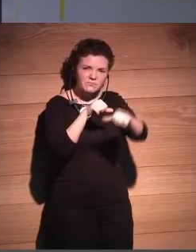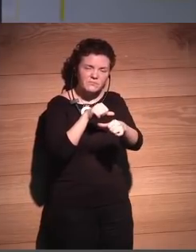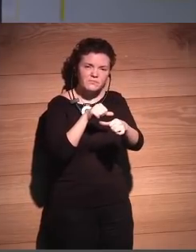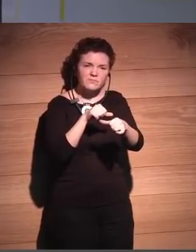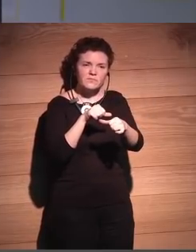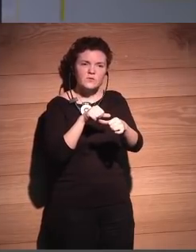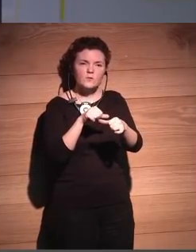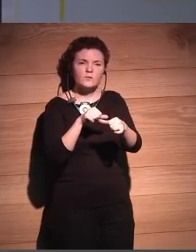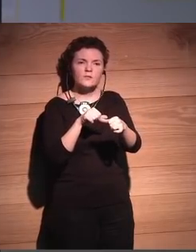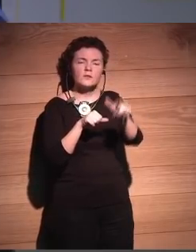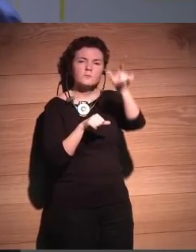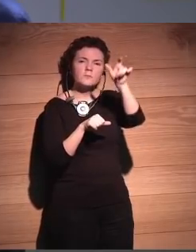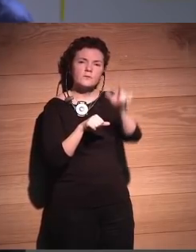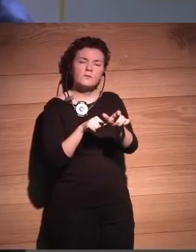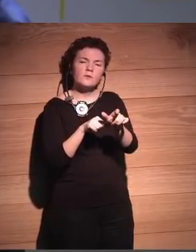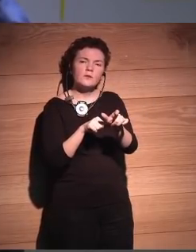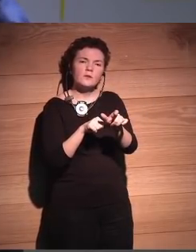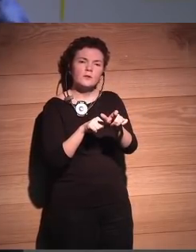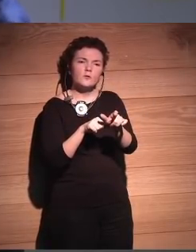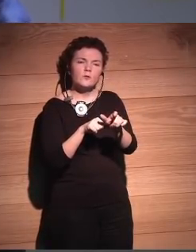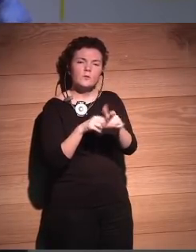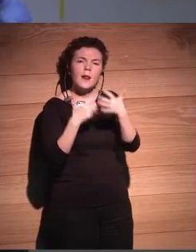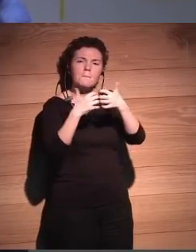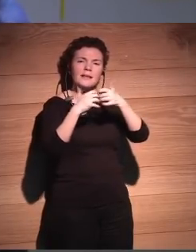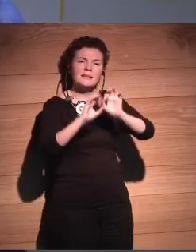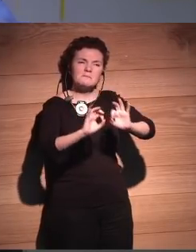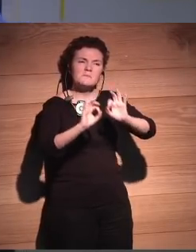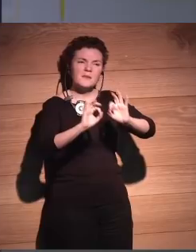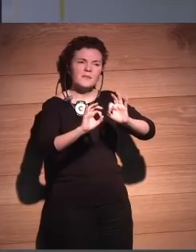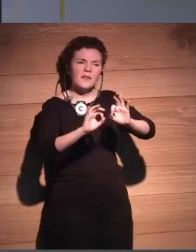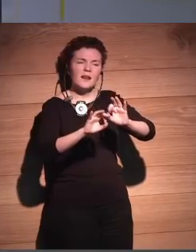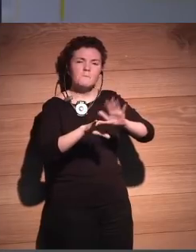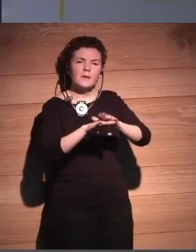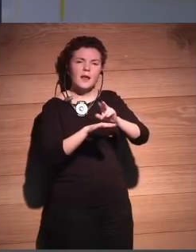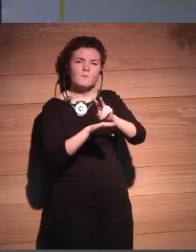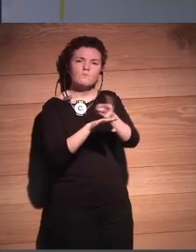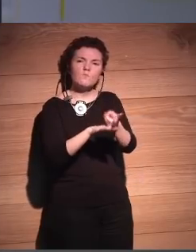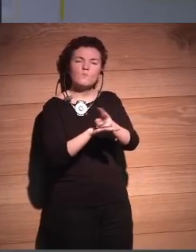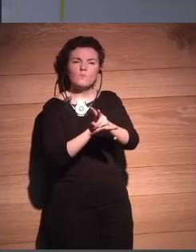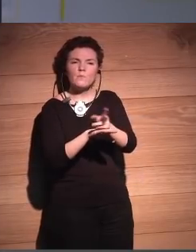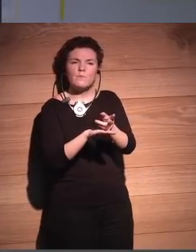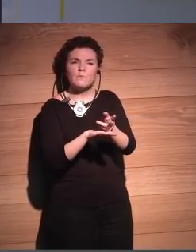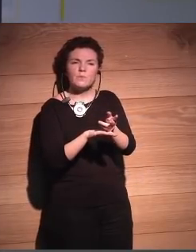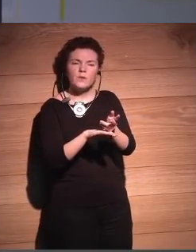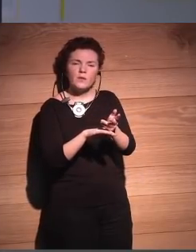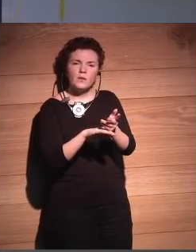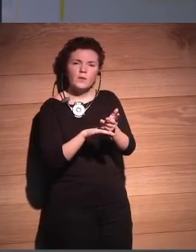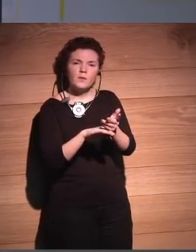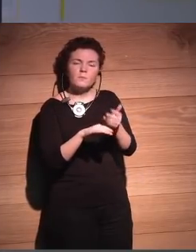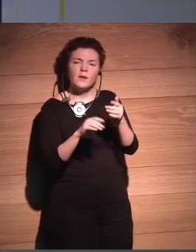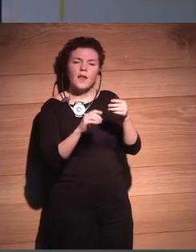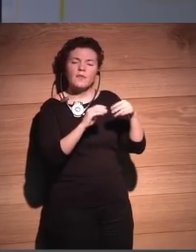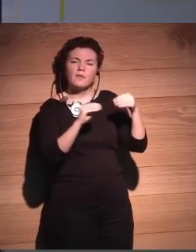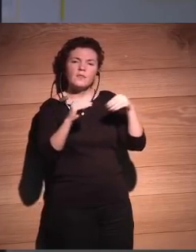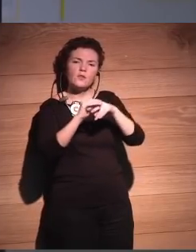y ponemos al paciente en este aparato especial para poder moverlo directamente al aparato de